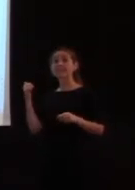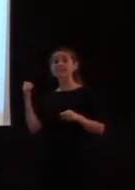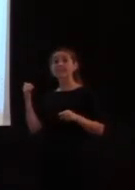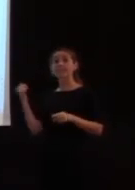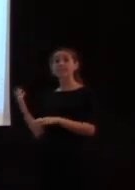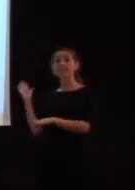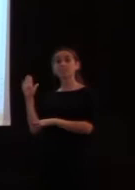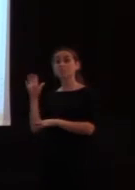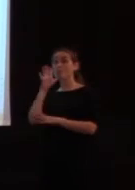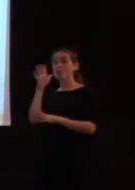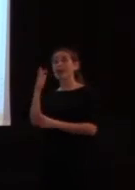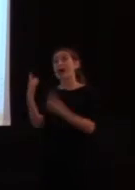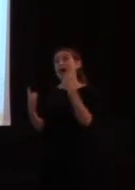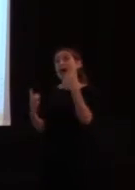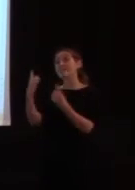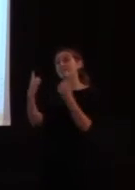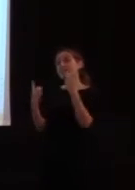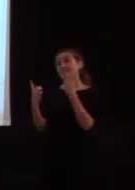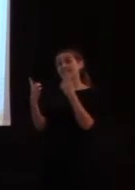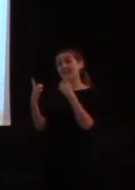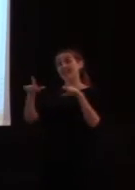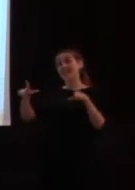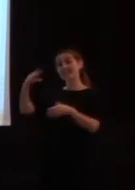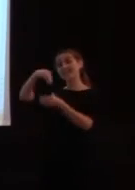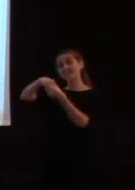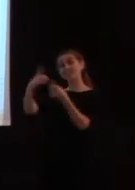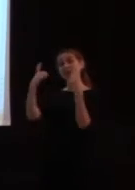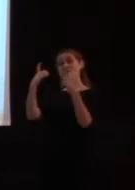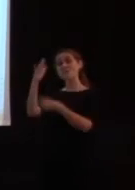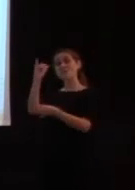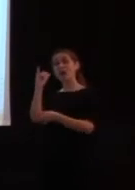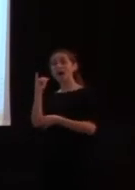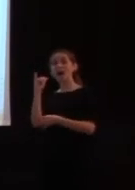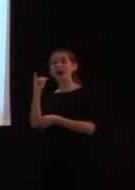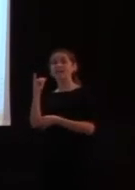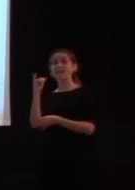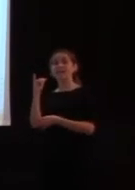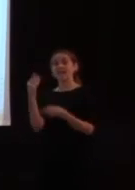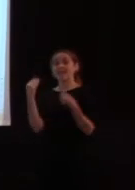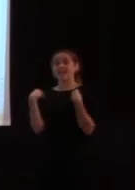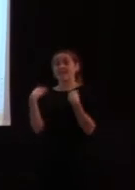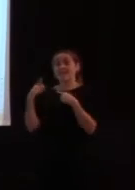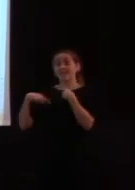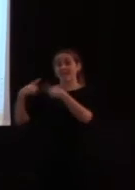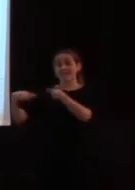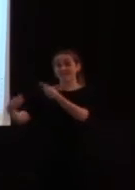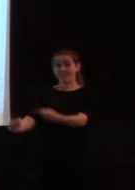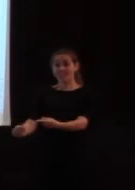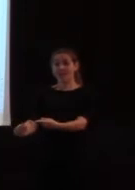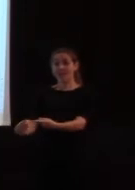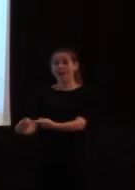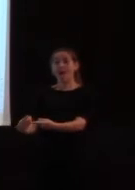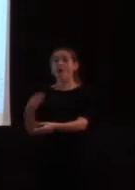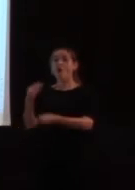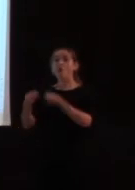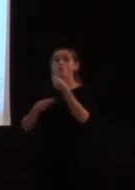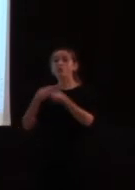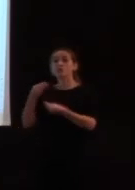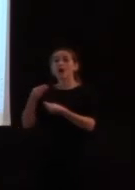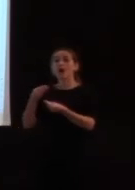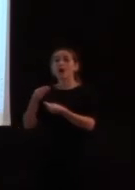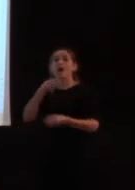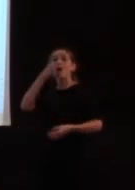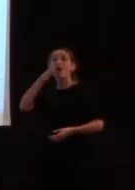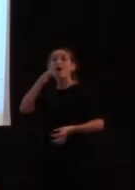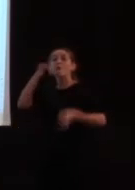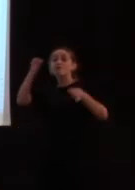tenemos alumnos que utilizan muy poco en su vida coloquial un registro formal, el